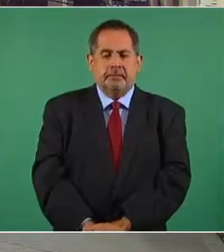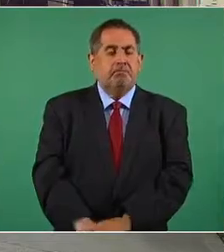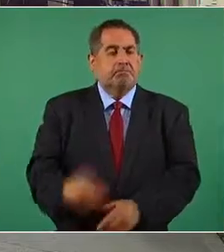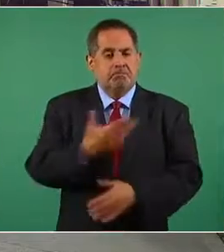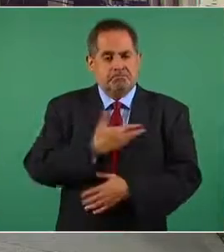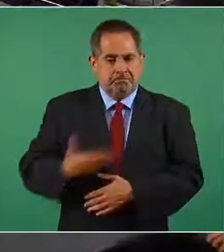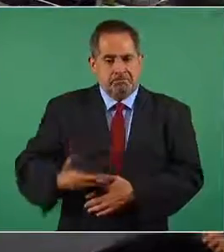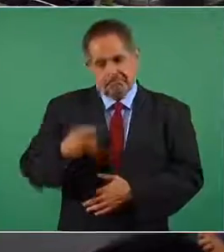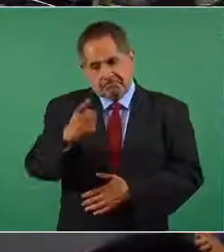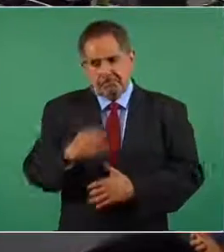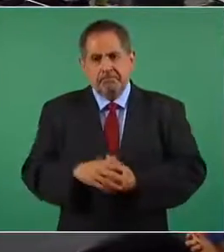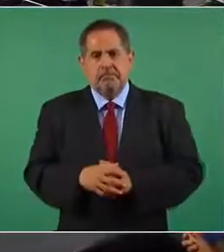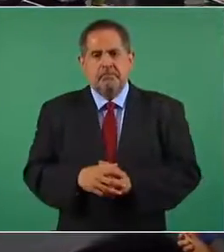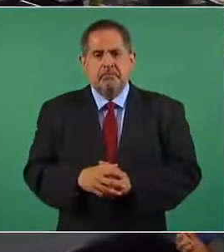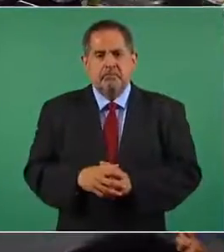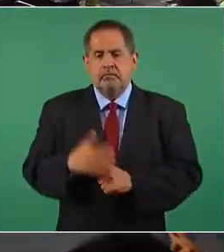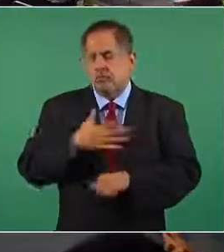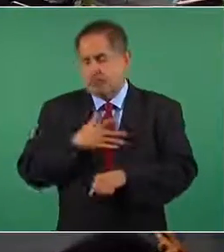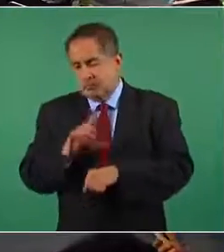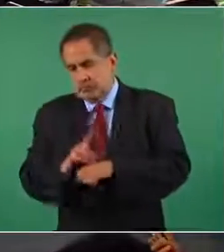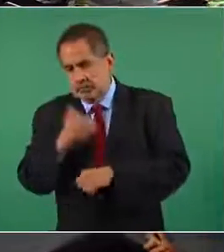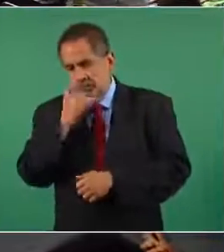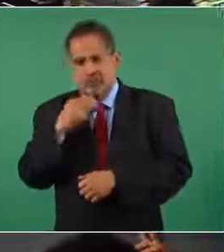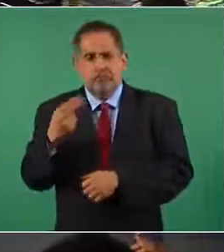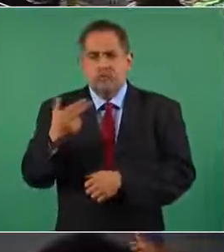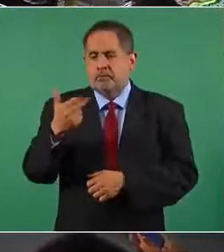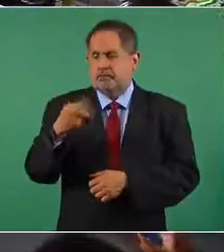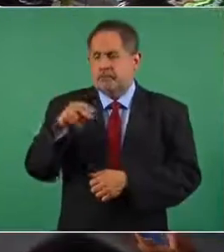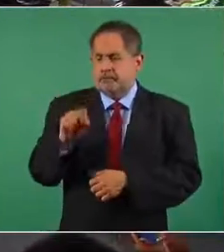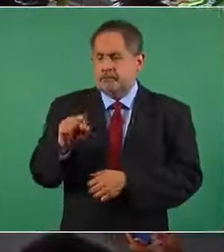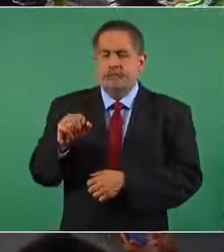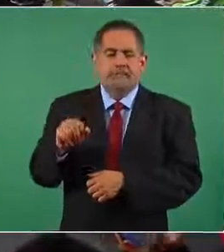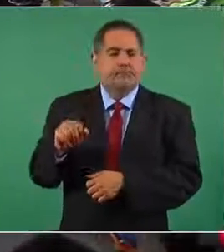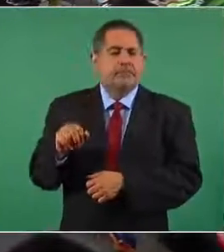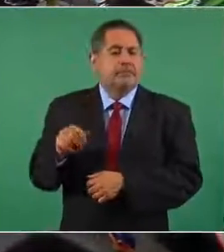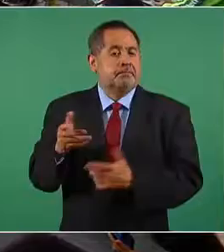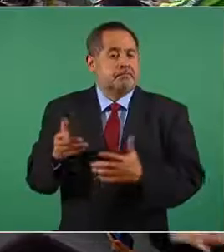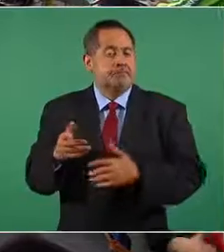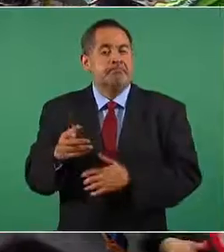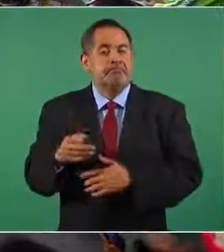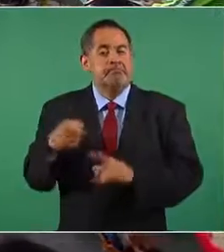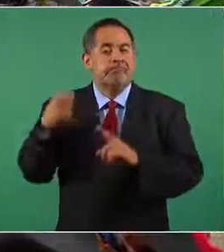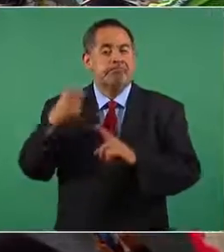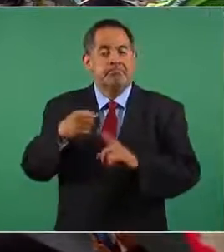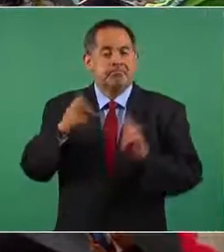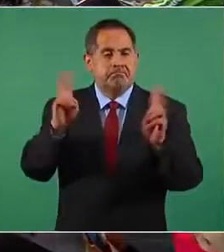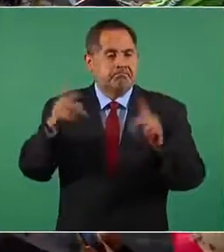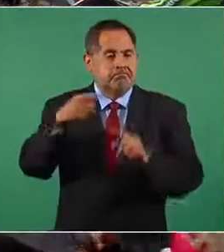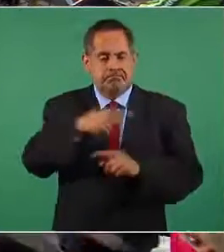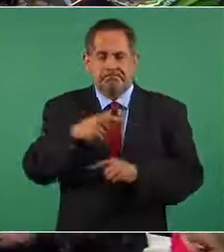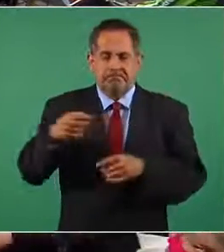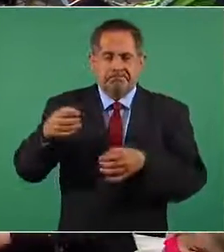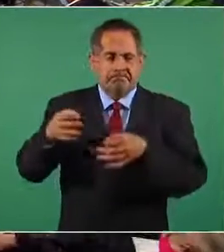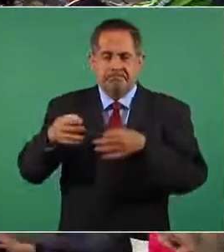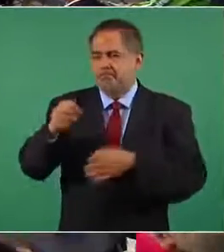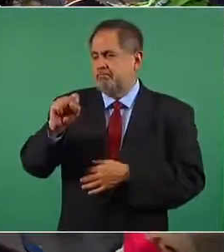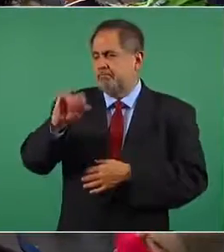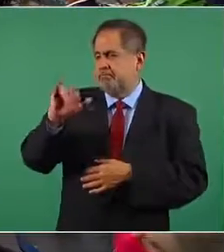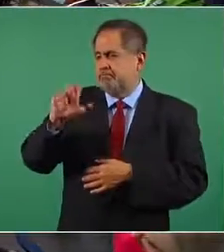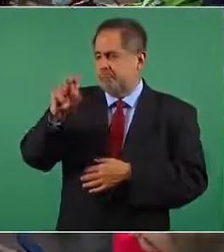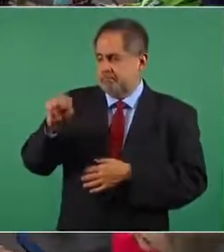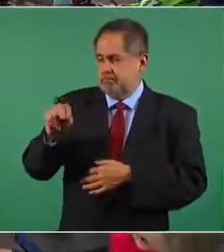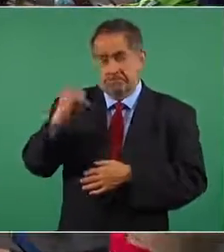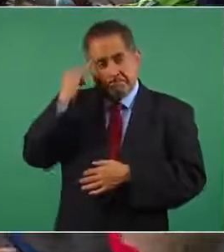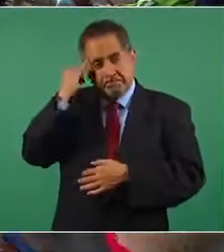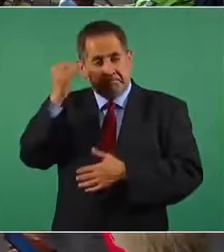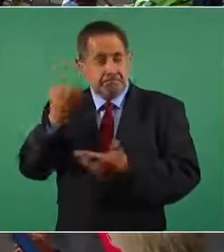Presidente, a propósito de… Buenos días, perdón, Hans Salazar de Noticiero en Redes. A propósito del tema de la Suprema Corte, de cómo ya se está